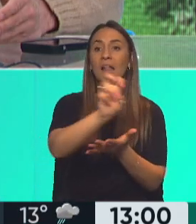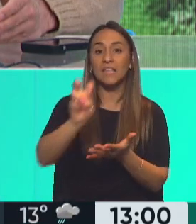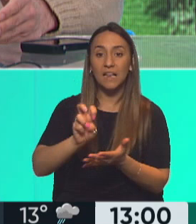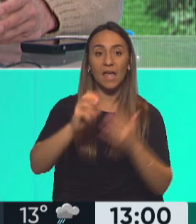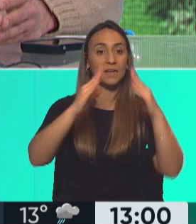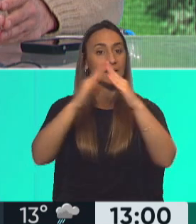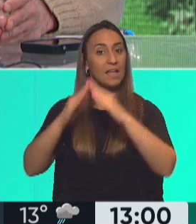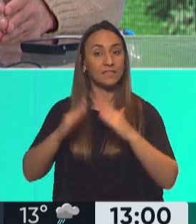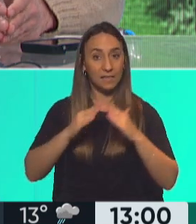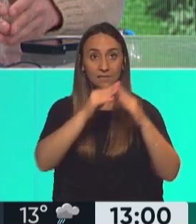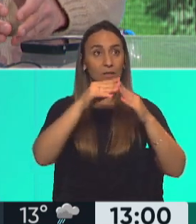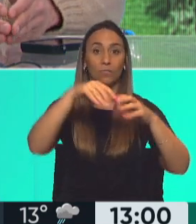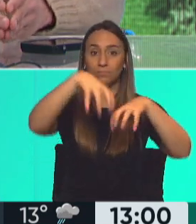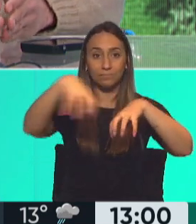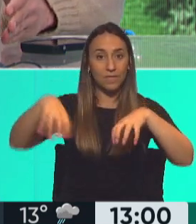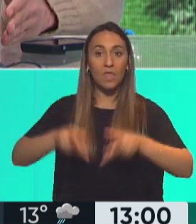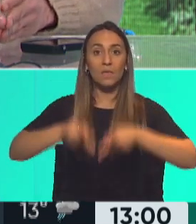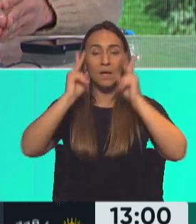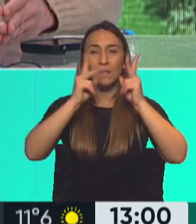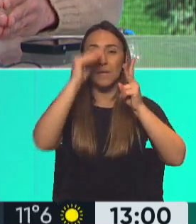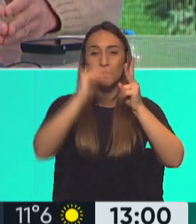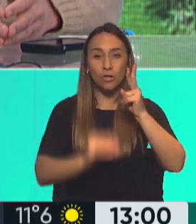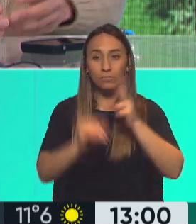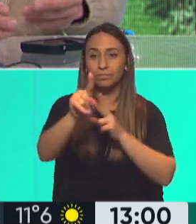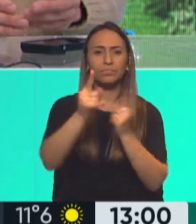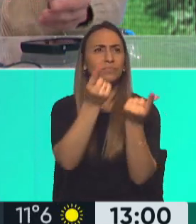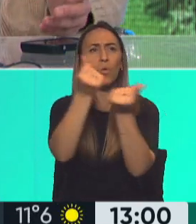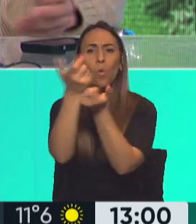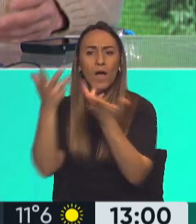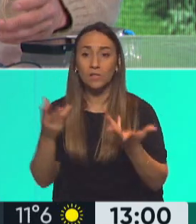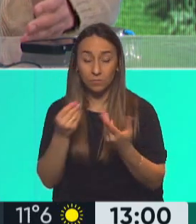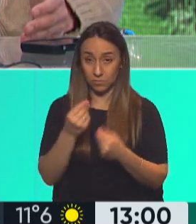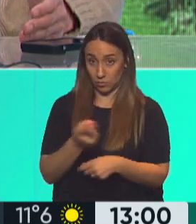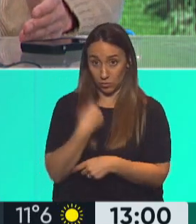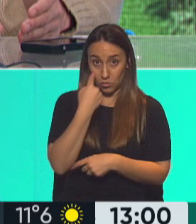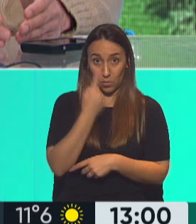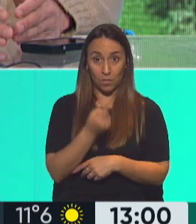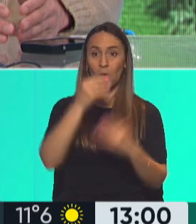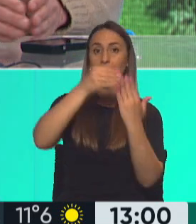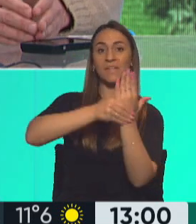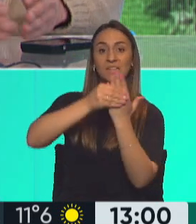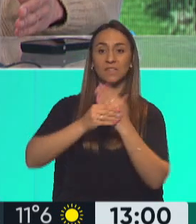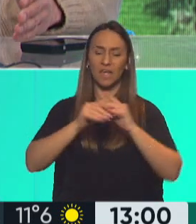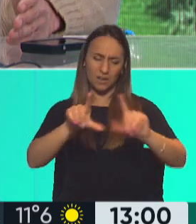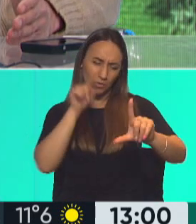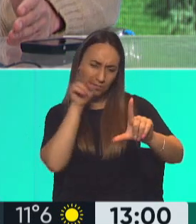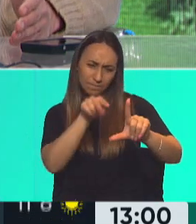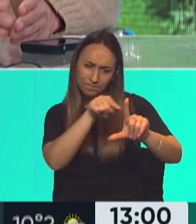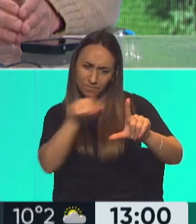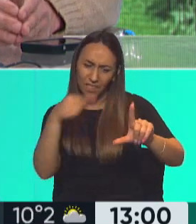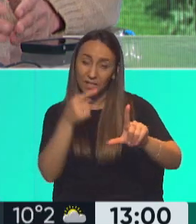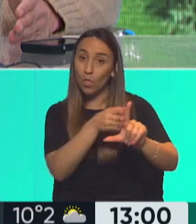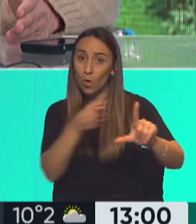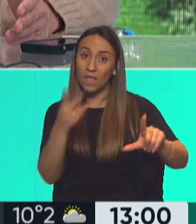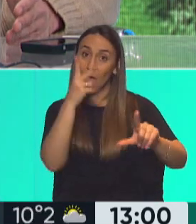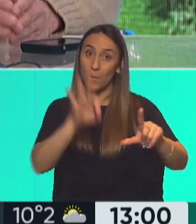propiedades en la Argentina. Nosotros los números que tenemos concisos y claros que marcan en la pantalla de todos los ministerios es que en los últimos 20 años